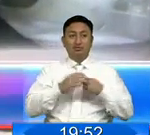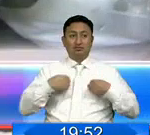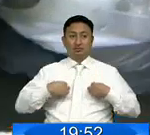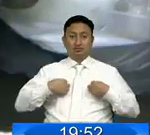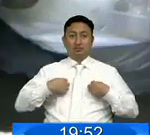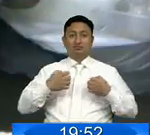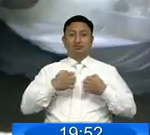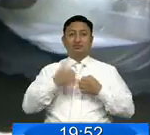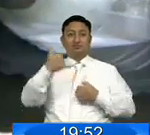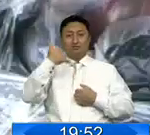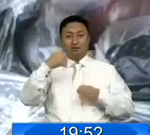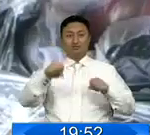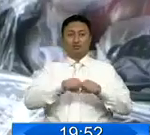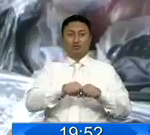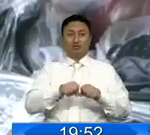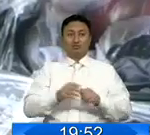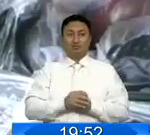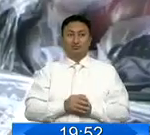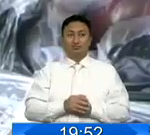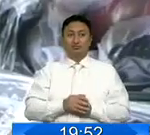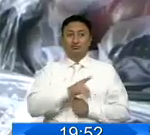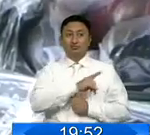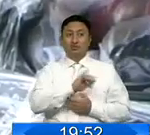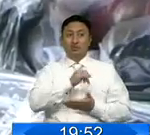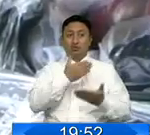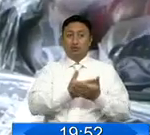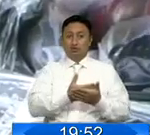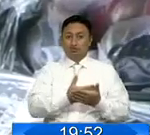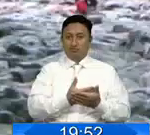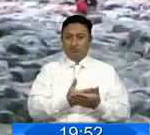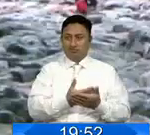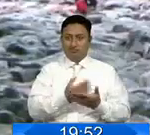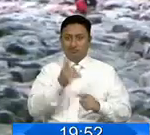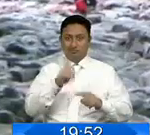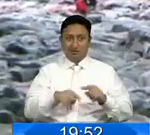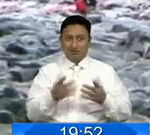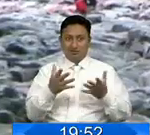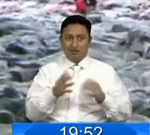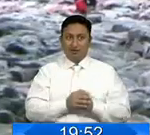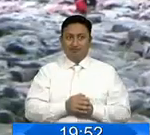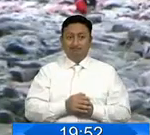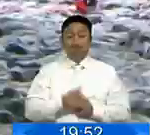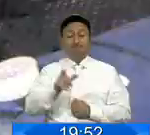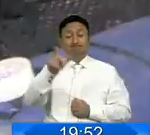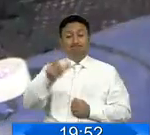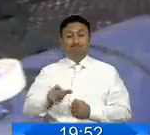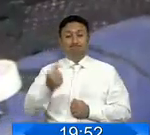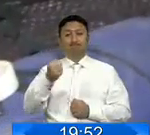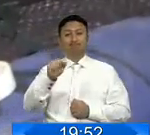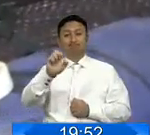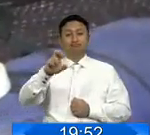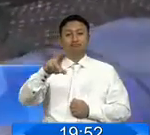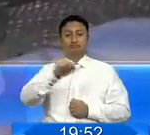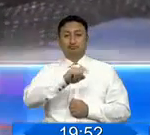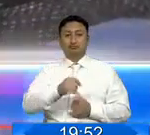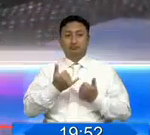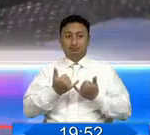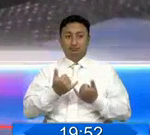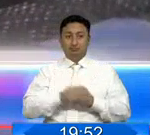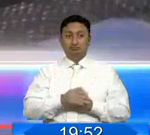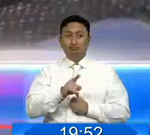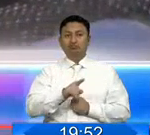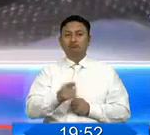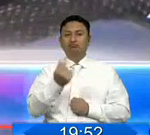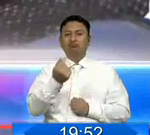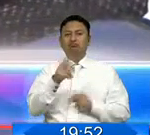equipos tecnológicos, zapatos, los cuales no fueron justificados con la documentación pertinente. Por lo tanto, el personal de SENAE se encuentra ahora realizando la